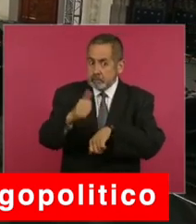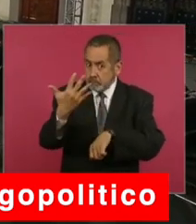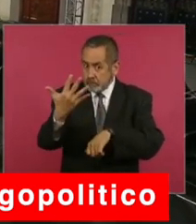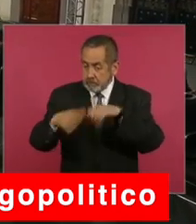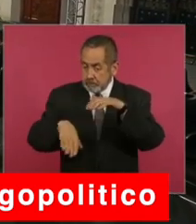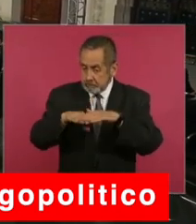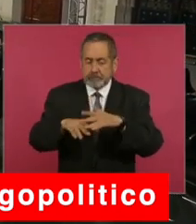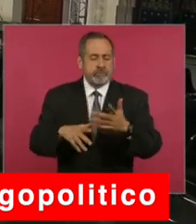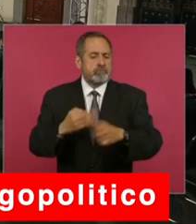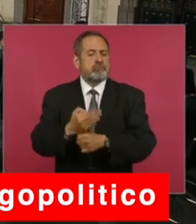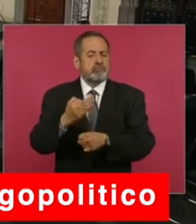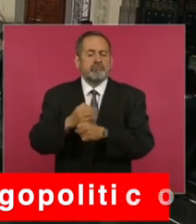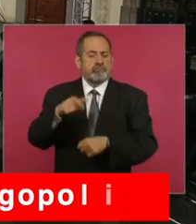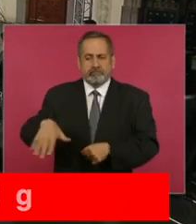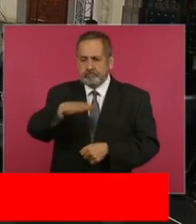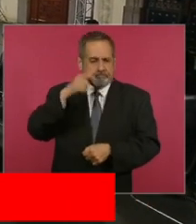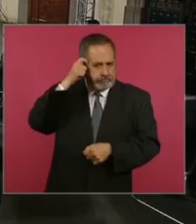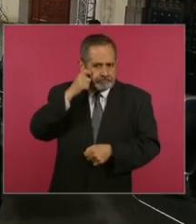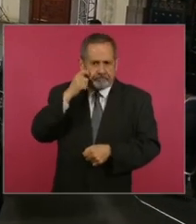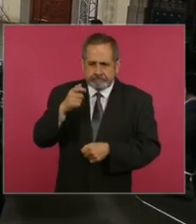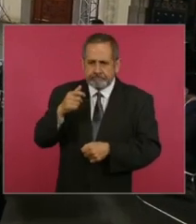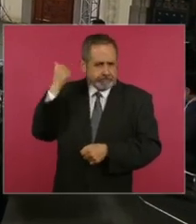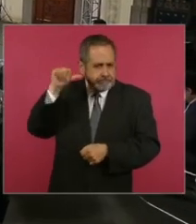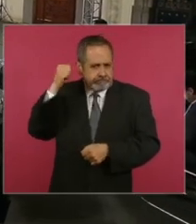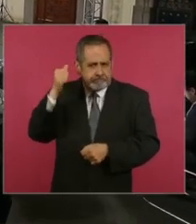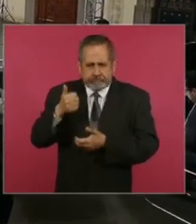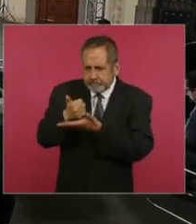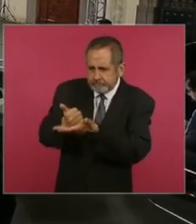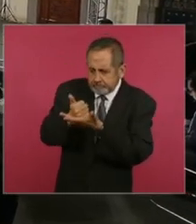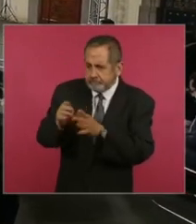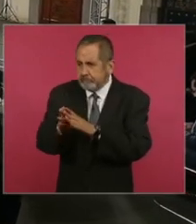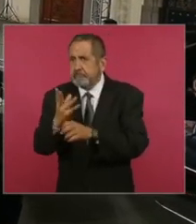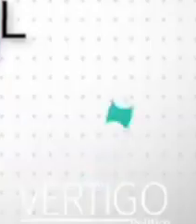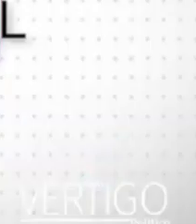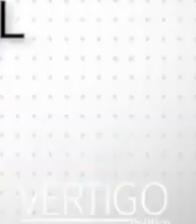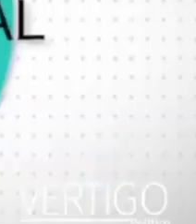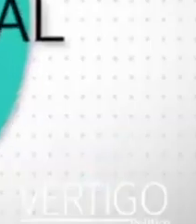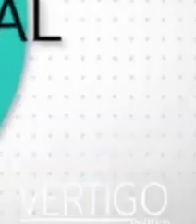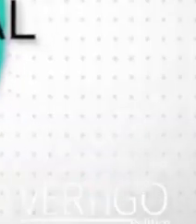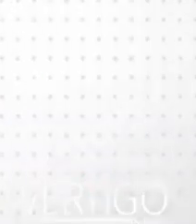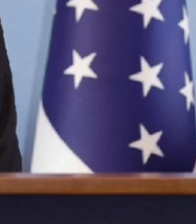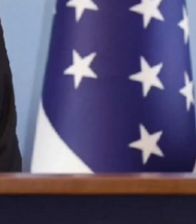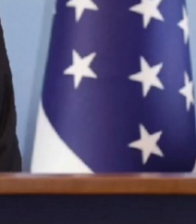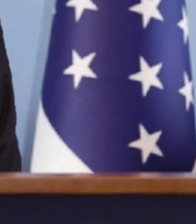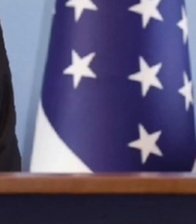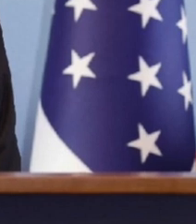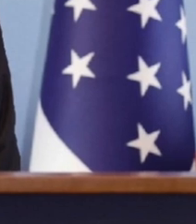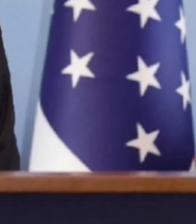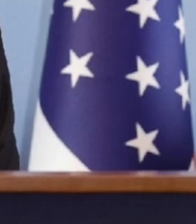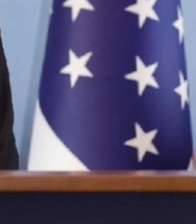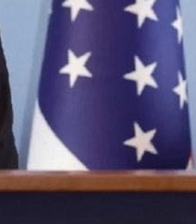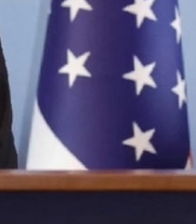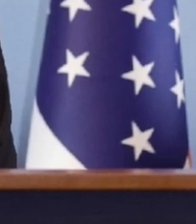paso del huracán Otis, pues tiene como compromisos poner de pie a Acapulco y lo vamos a hacer, dijo. Anthony Blinken